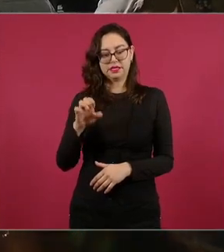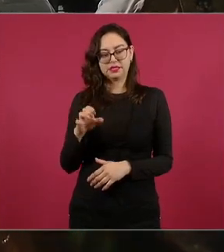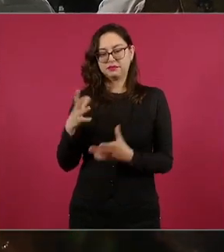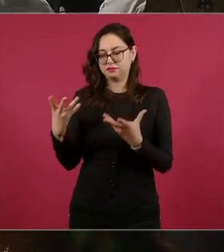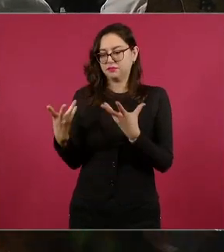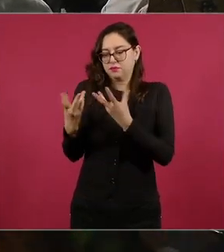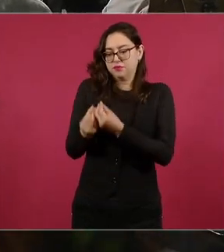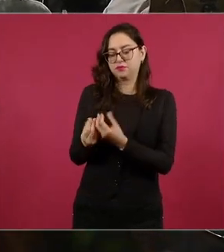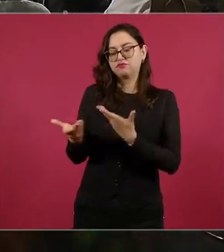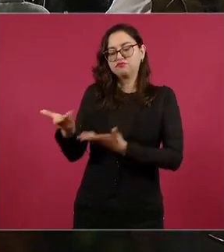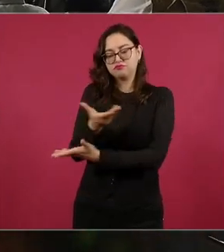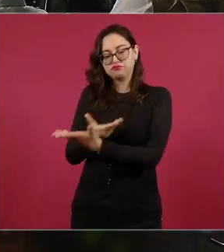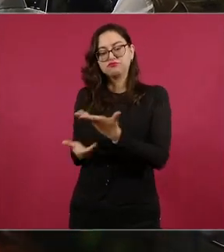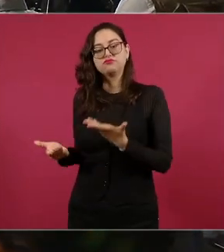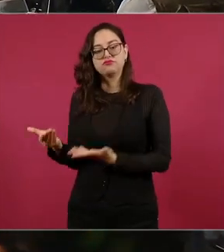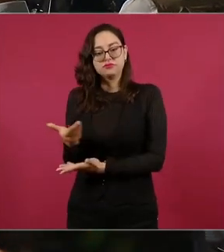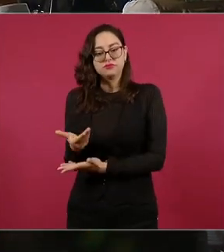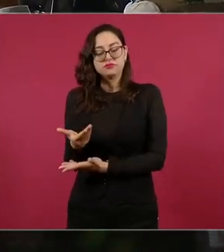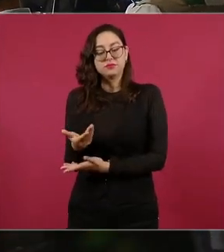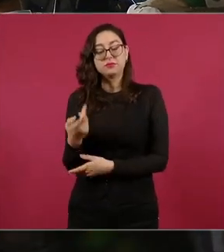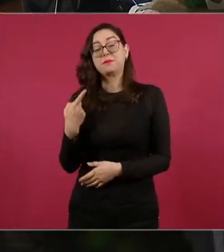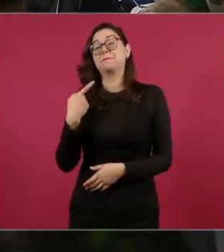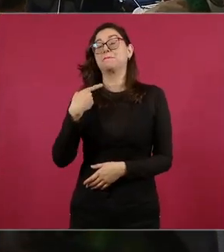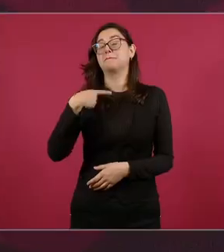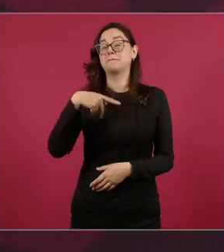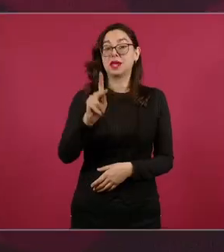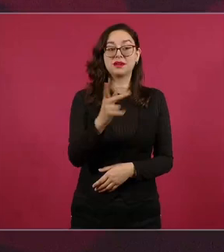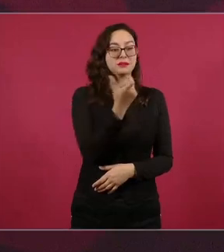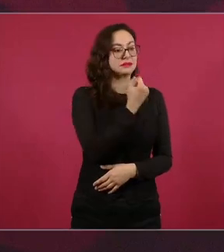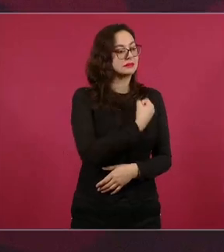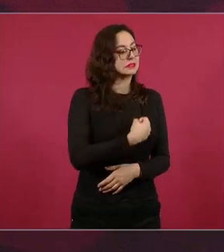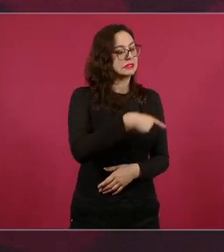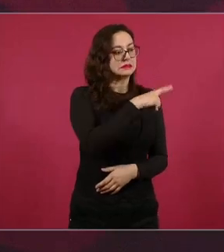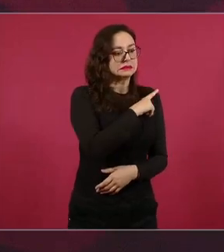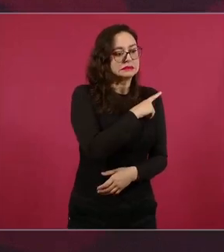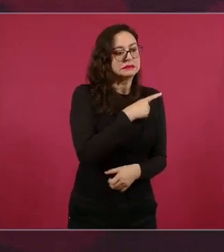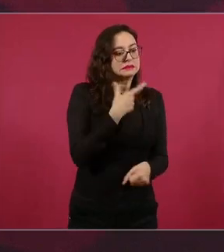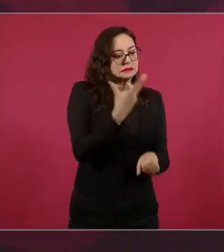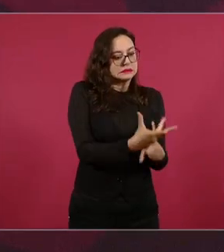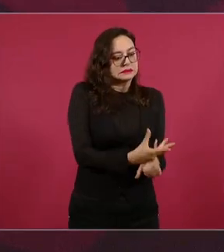Pero en materia de salud, ¿cómo nos ha costado?